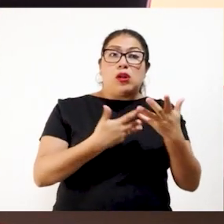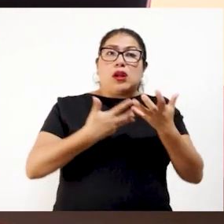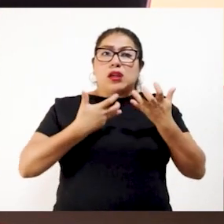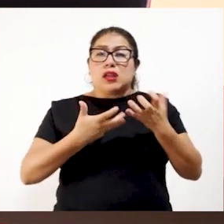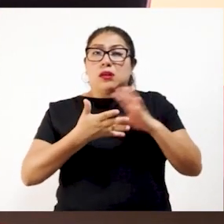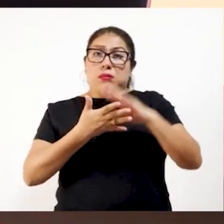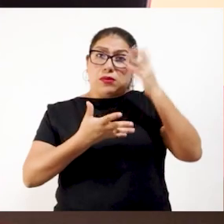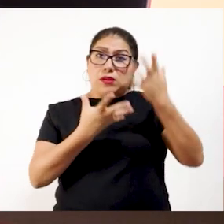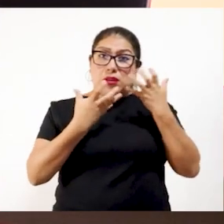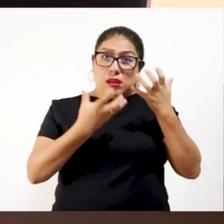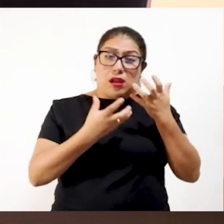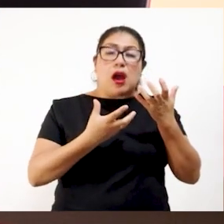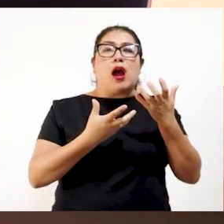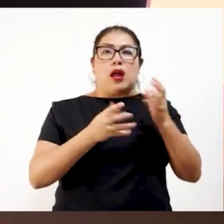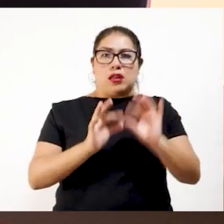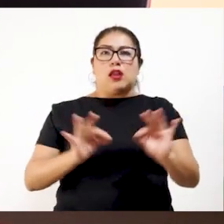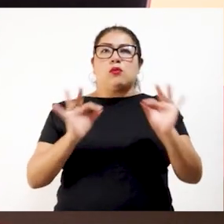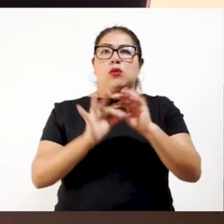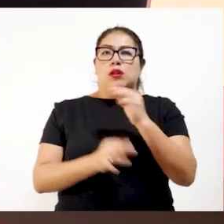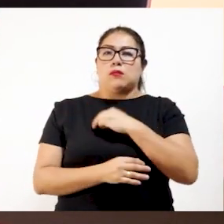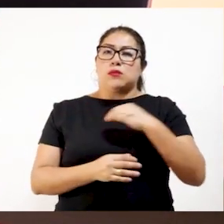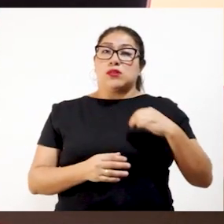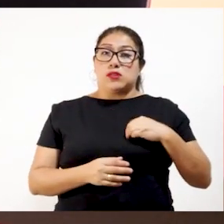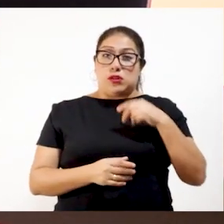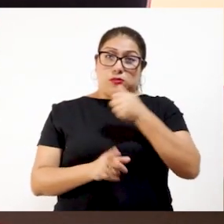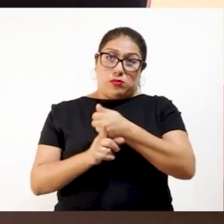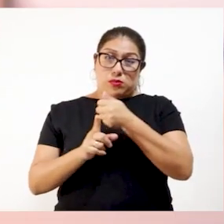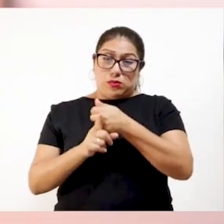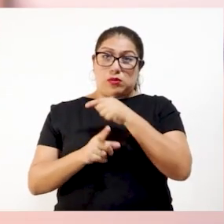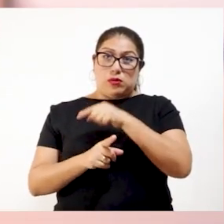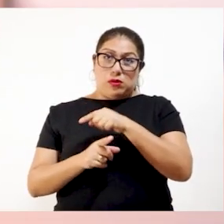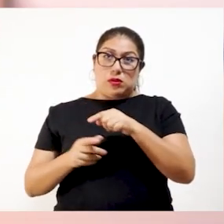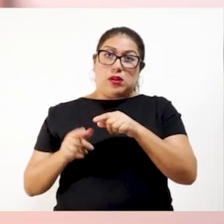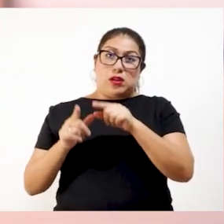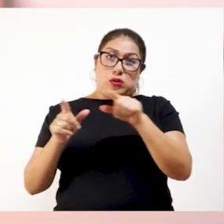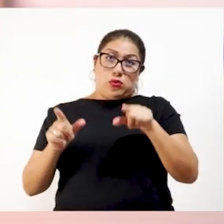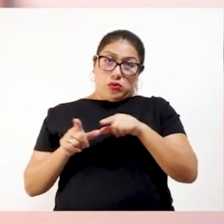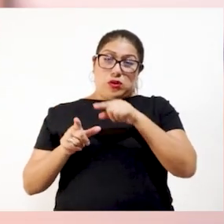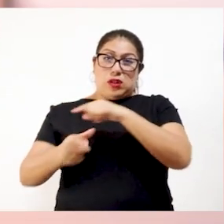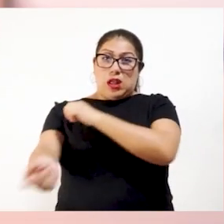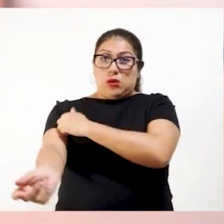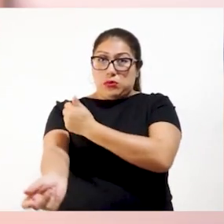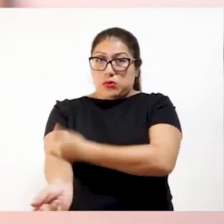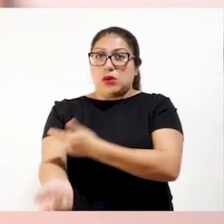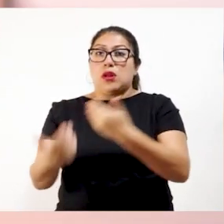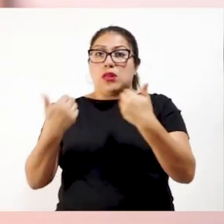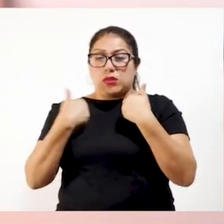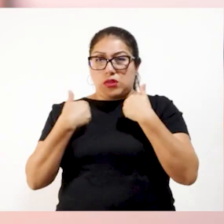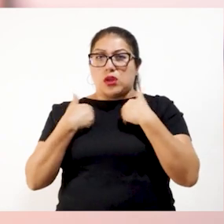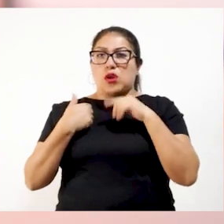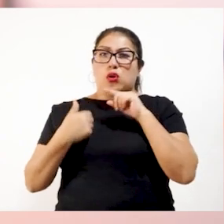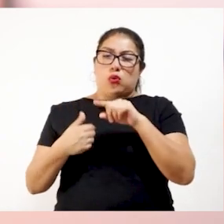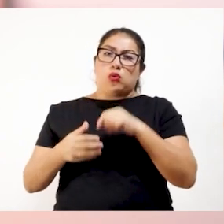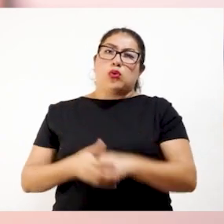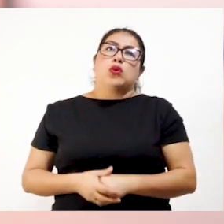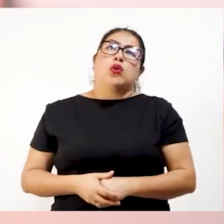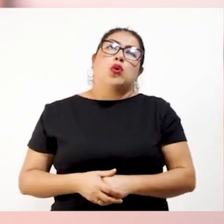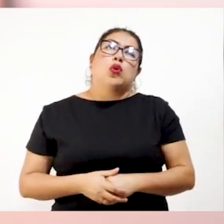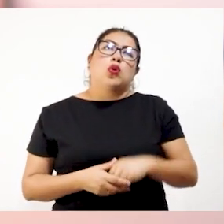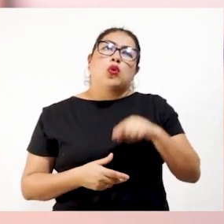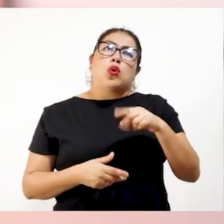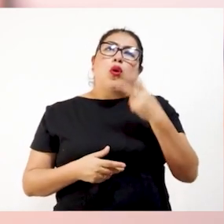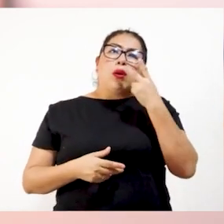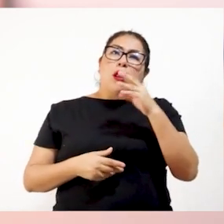es fundamental que desde el propio Ministerio, a través de la instancia que corresponda, se tenga un censo adecuado